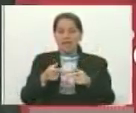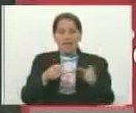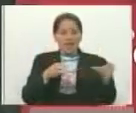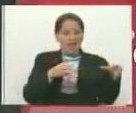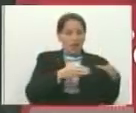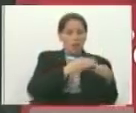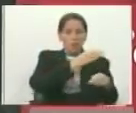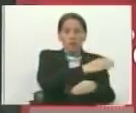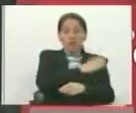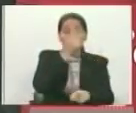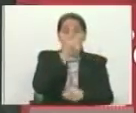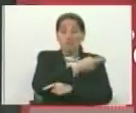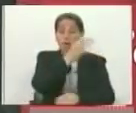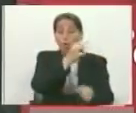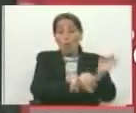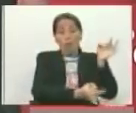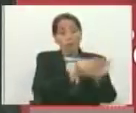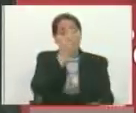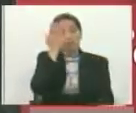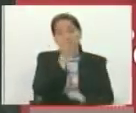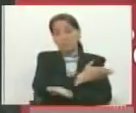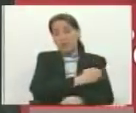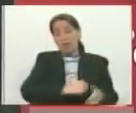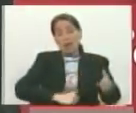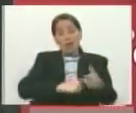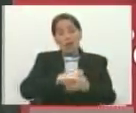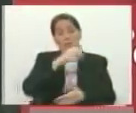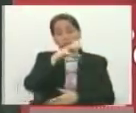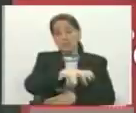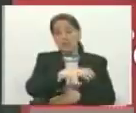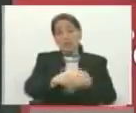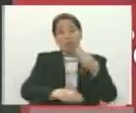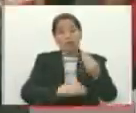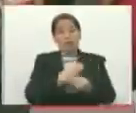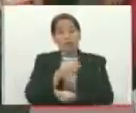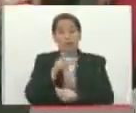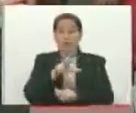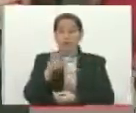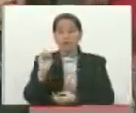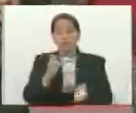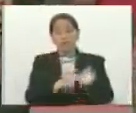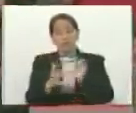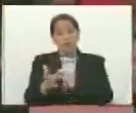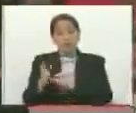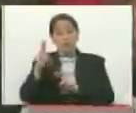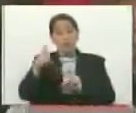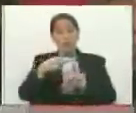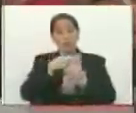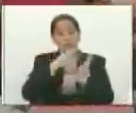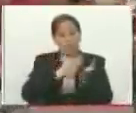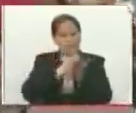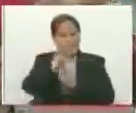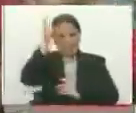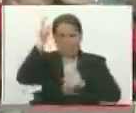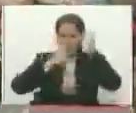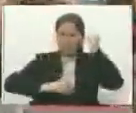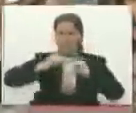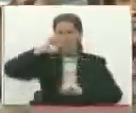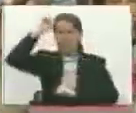tendrán que pagar ante la justicia el golpe de Estado que dieron el 30 de abril. Numeral lealtad